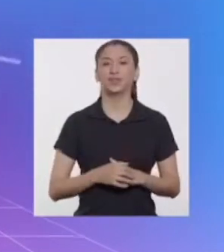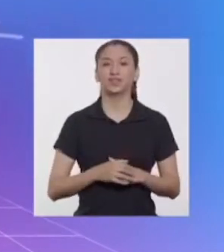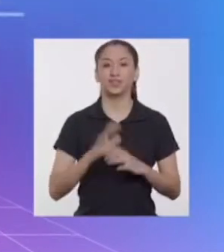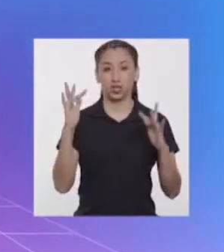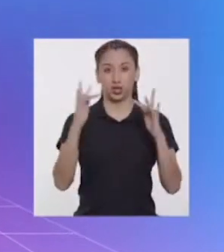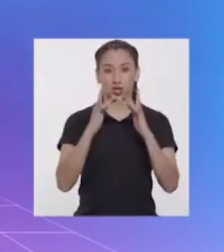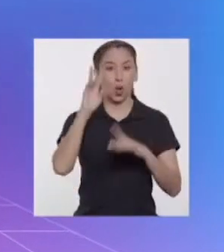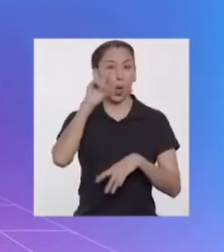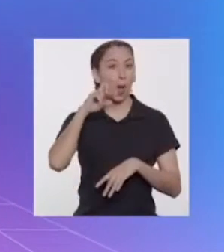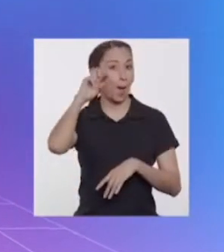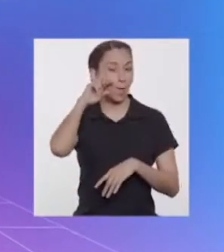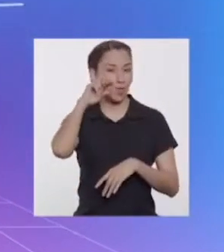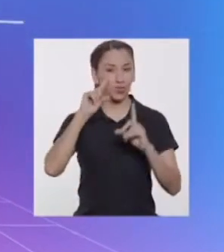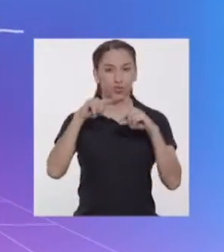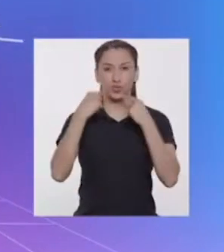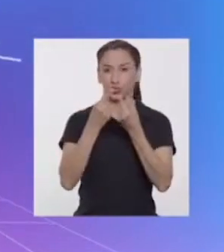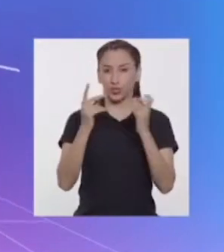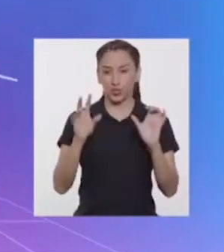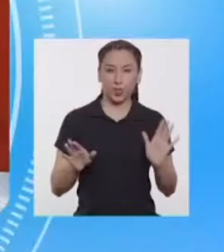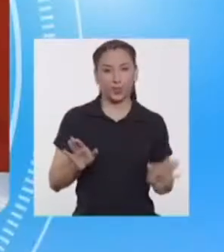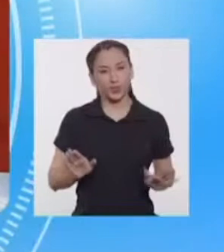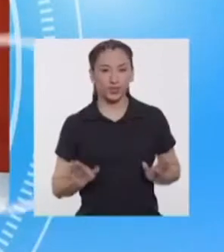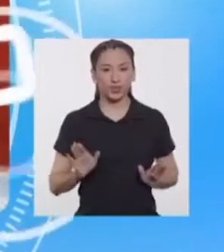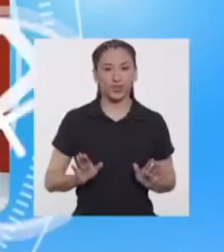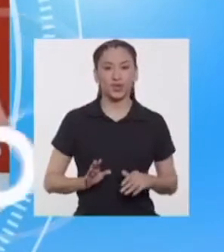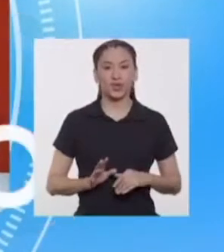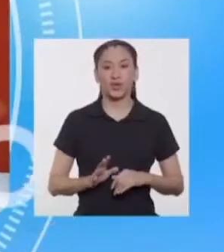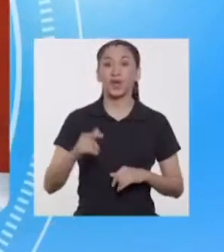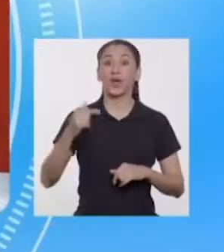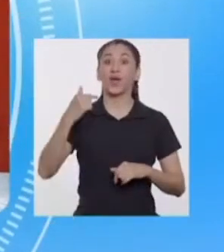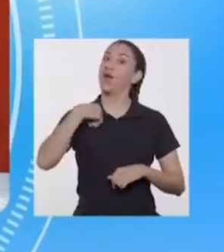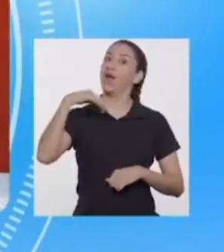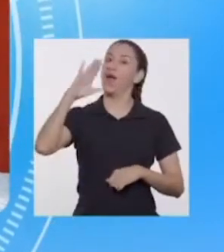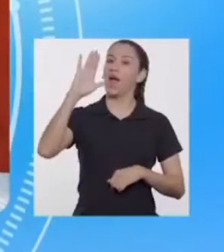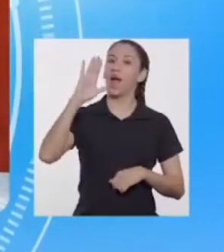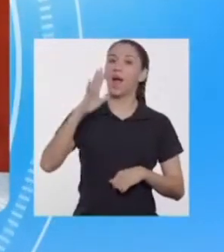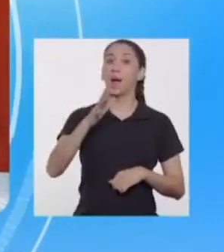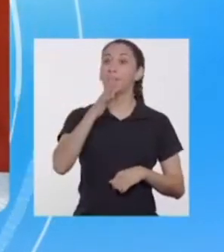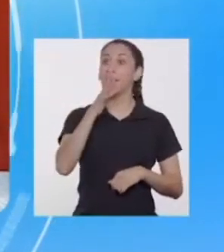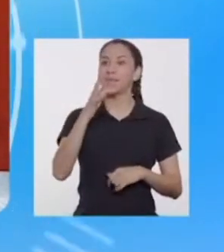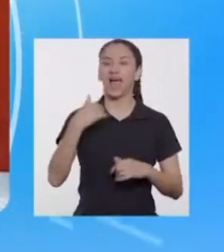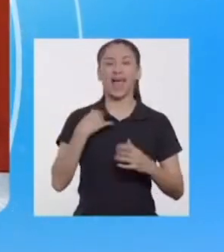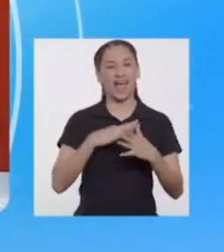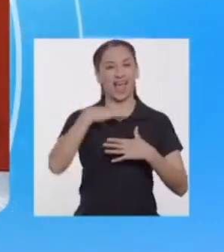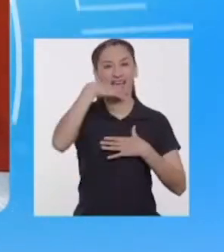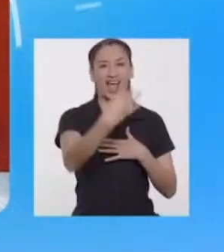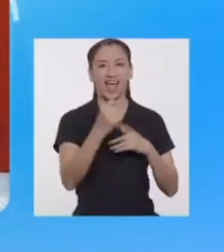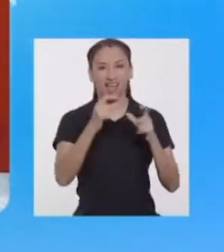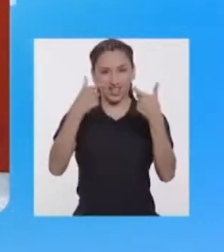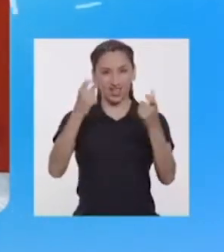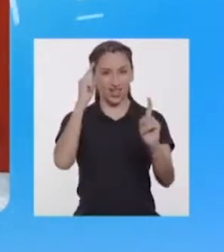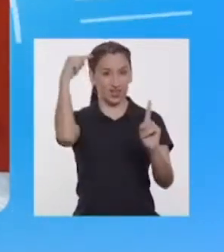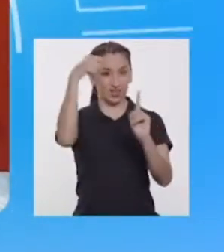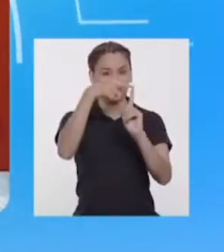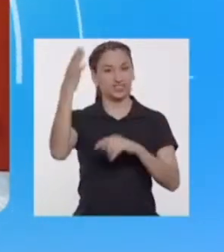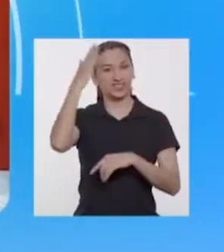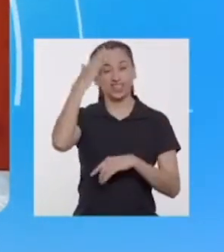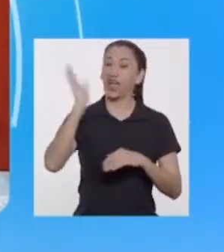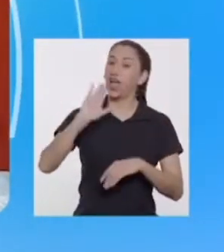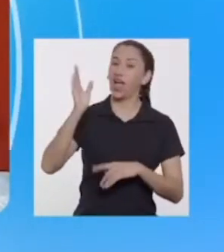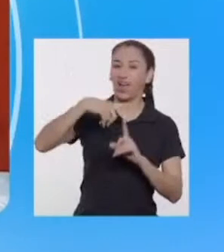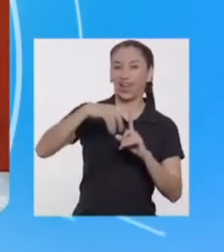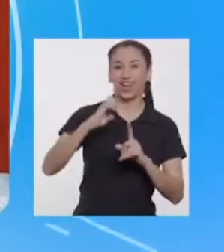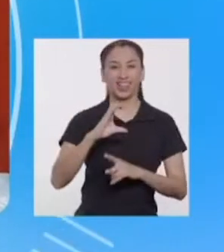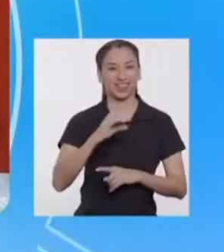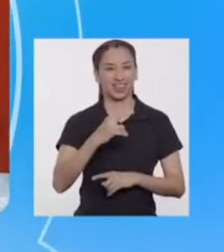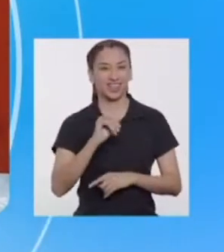Juliaca, Puno, del equipo pingüino. Mamá, estoy participando en el gran desafío del saber. Hola,